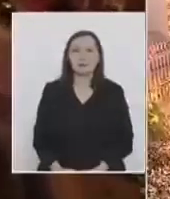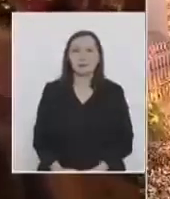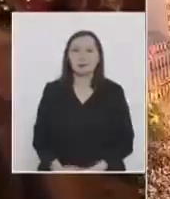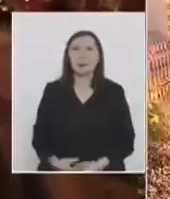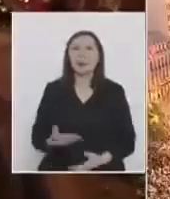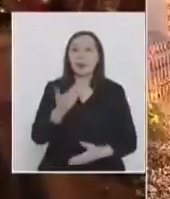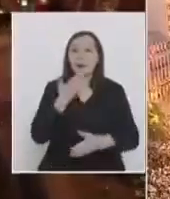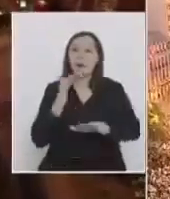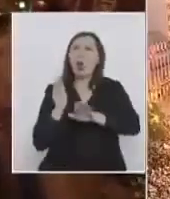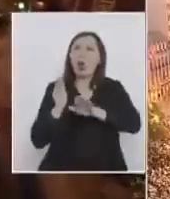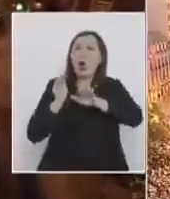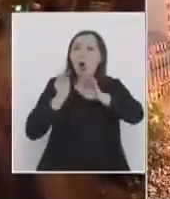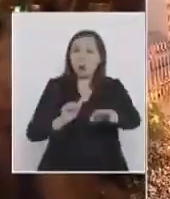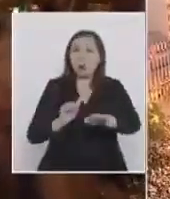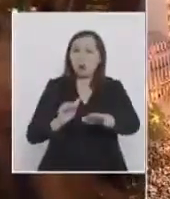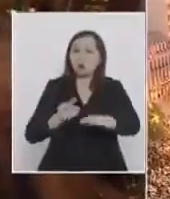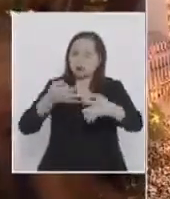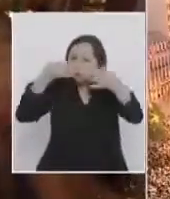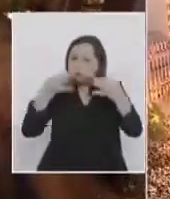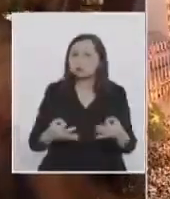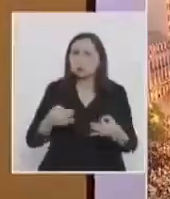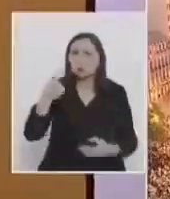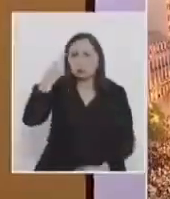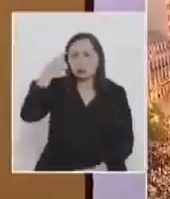Vamos a apoyar